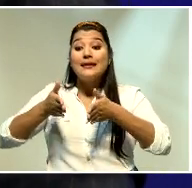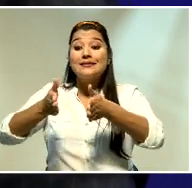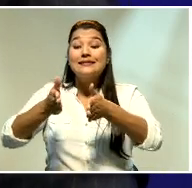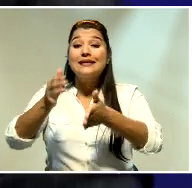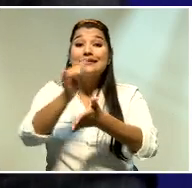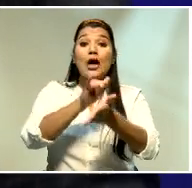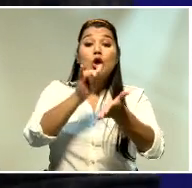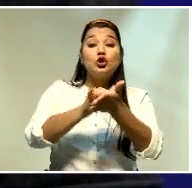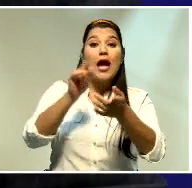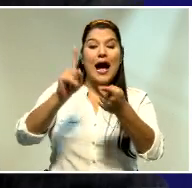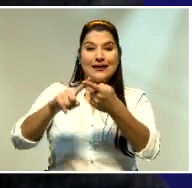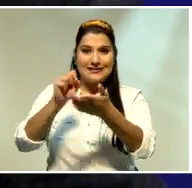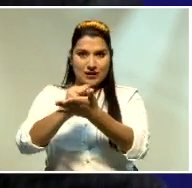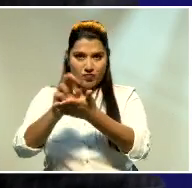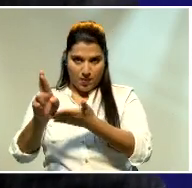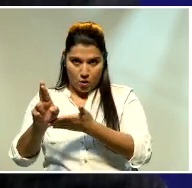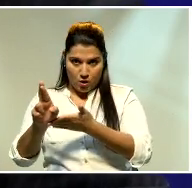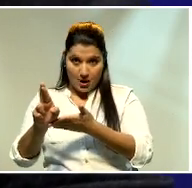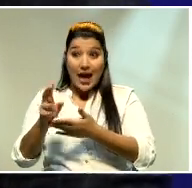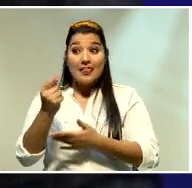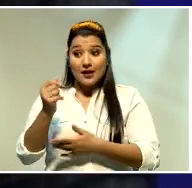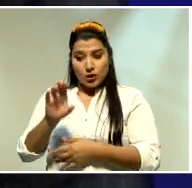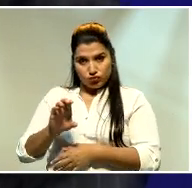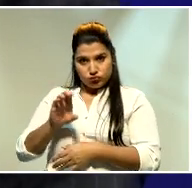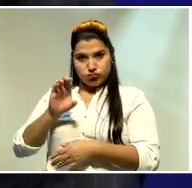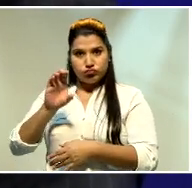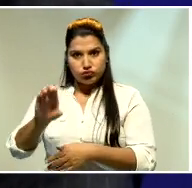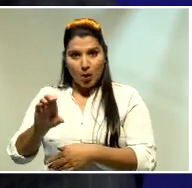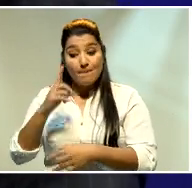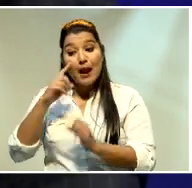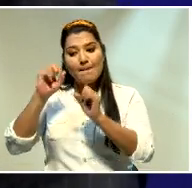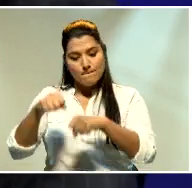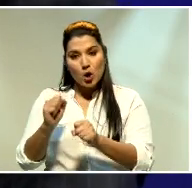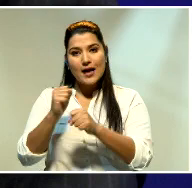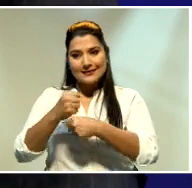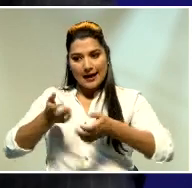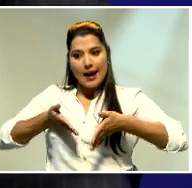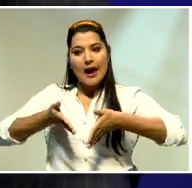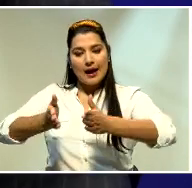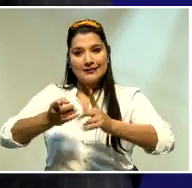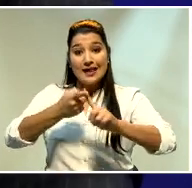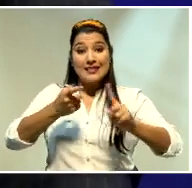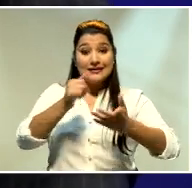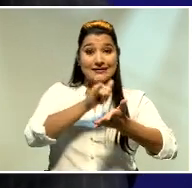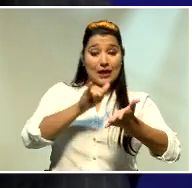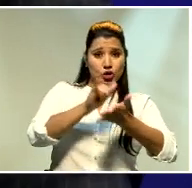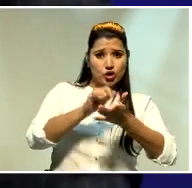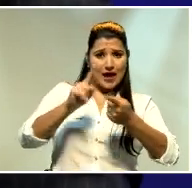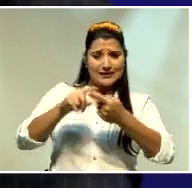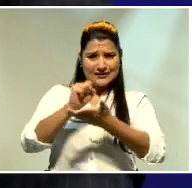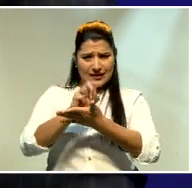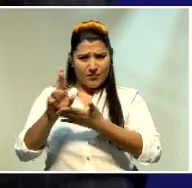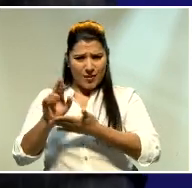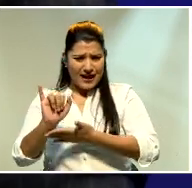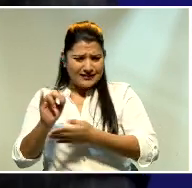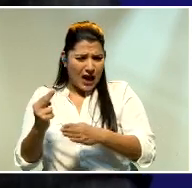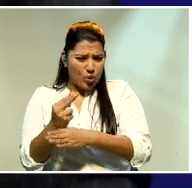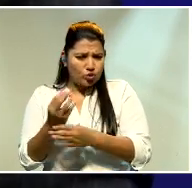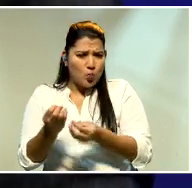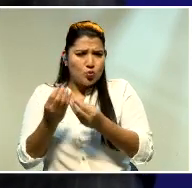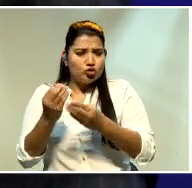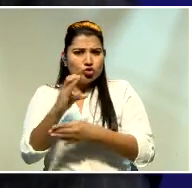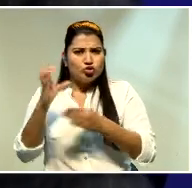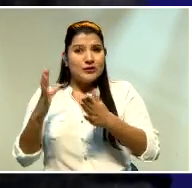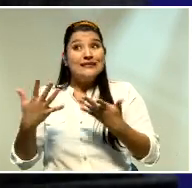José-San Ramón. Ahí pusimos ese dinero. ¿Para qué? Para hacer la ruta San José-San Ramón, que la transitan miles de costarricenses y quieren verla